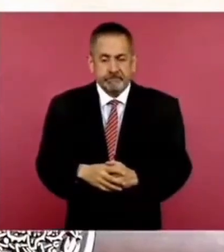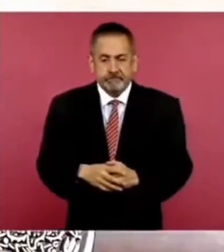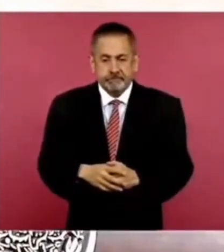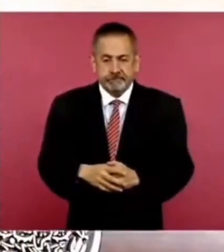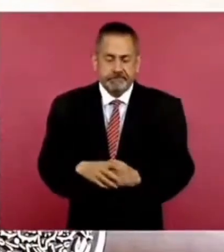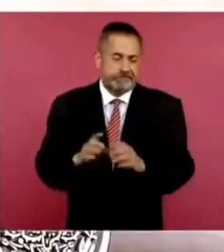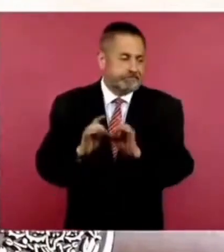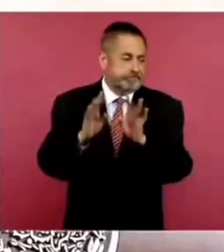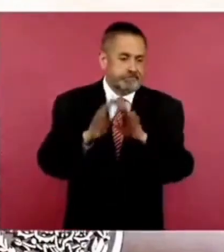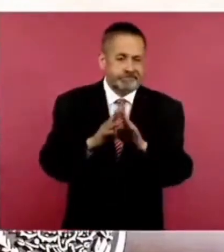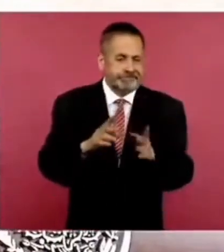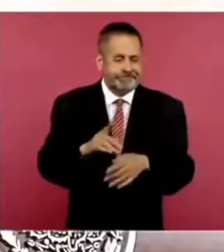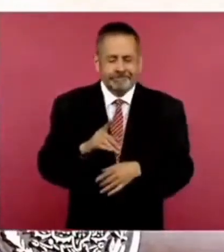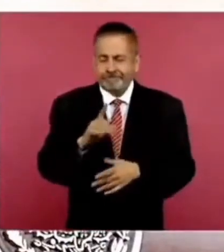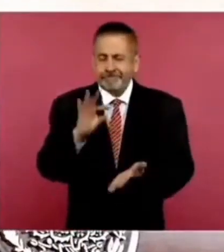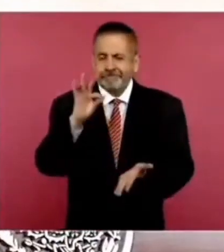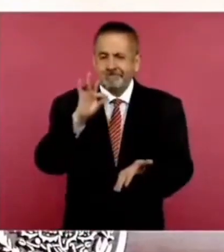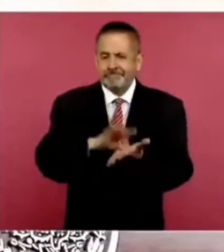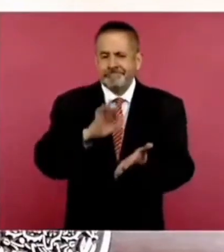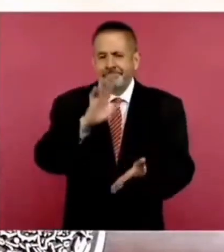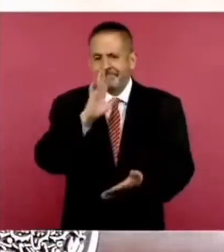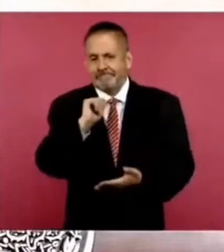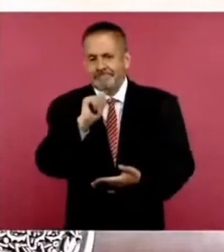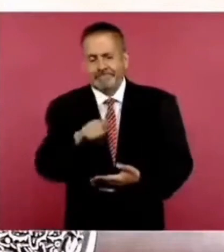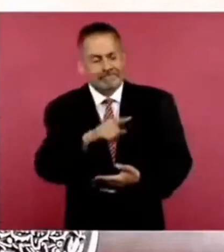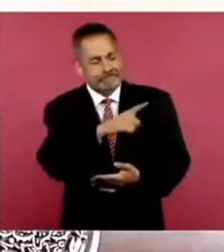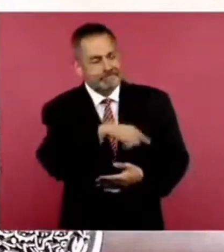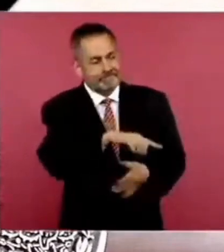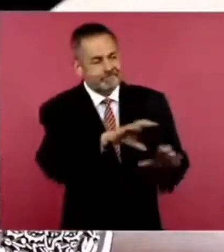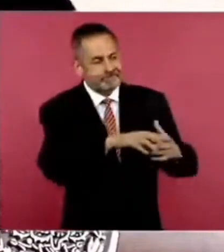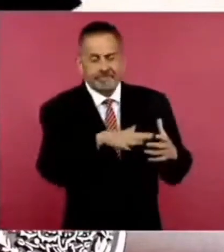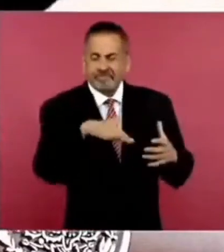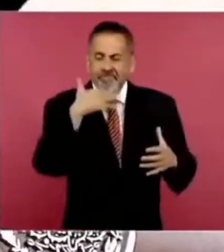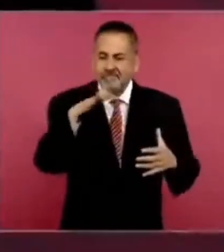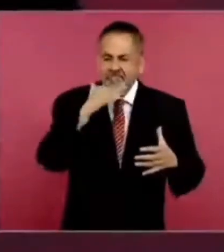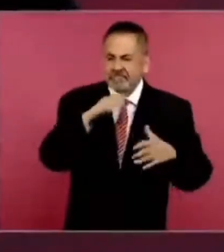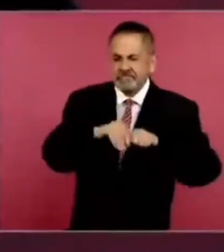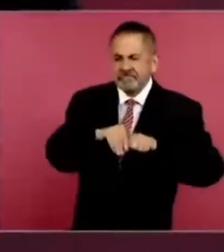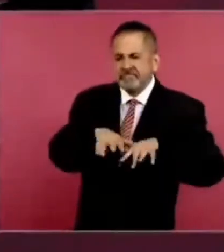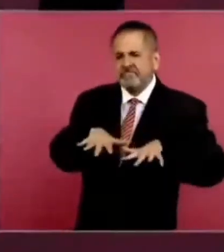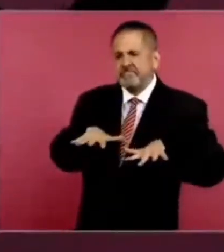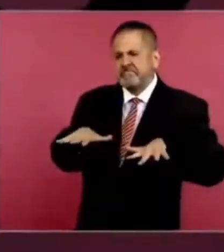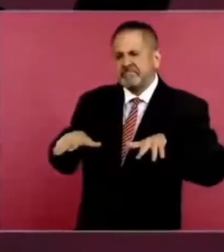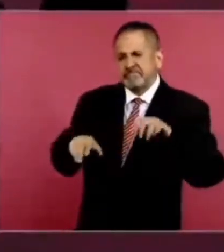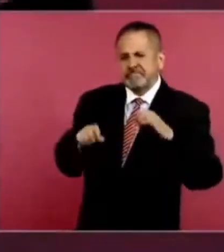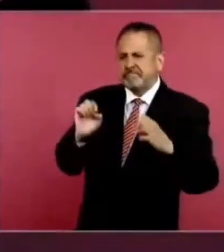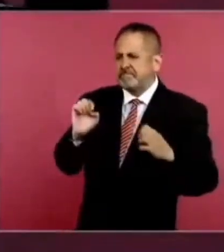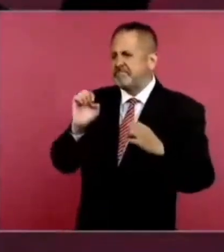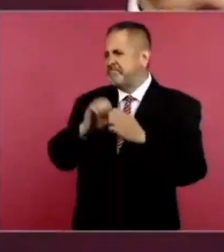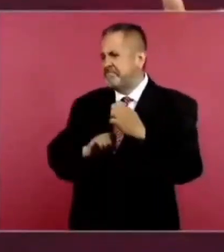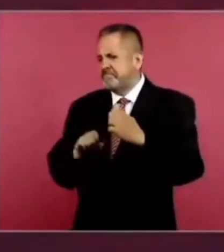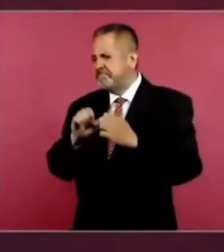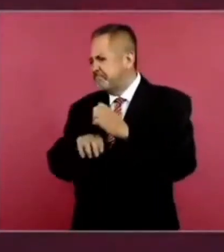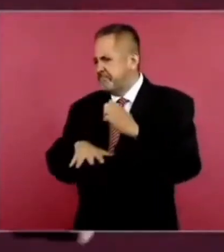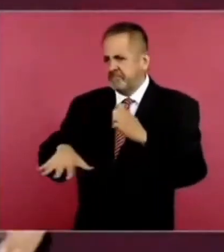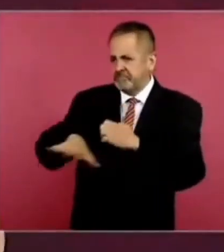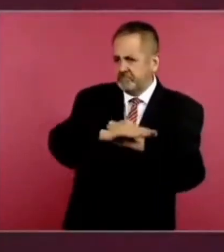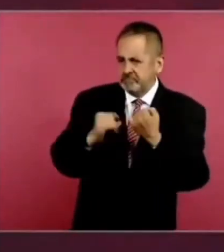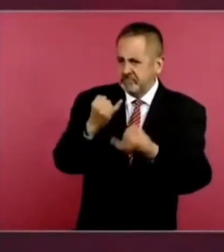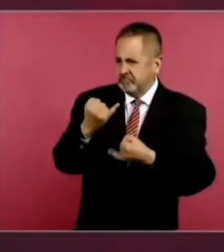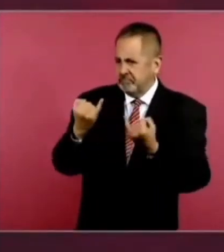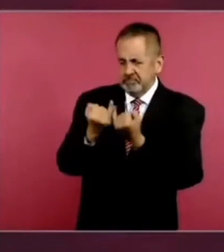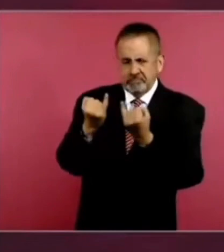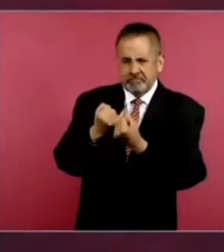mancha negra ha querido extenderse y eclipsar todo,